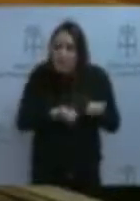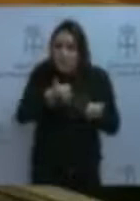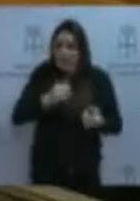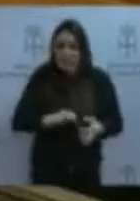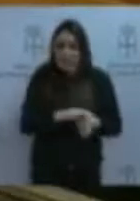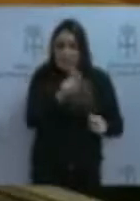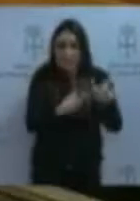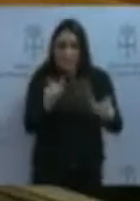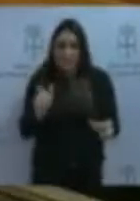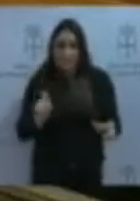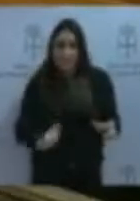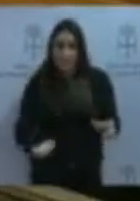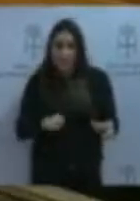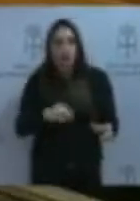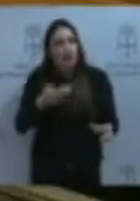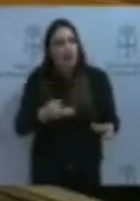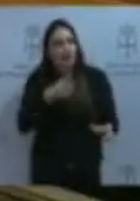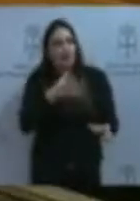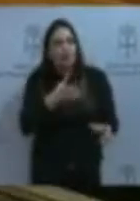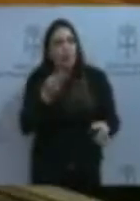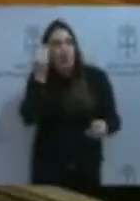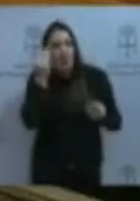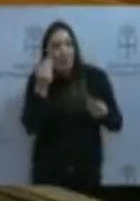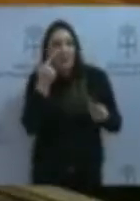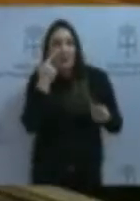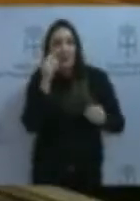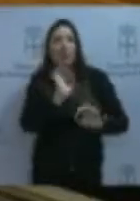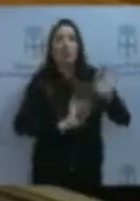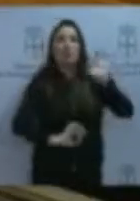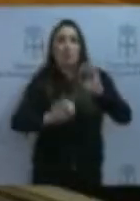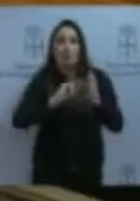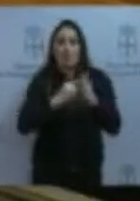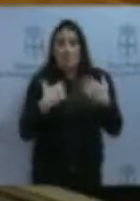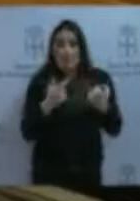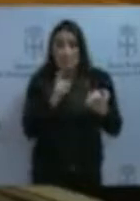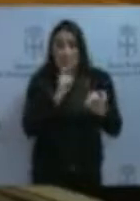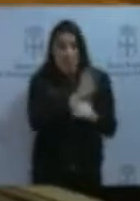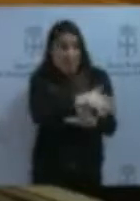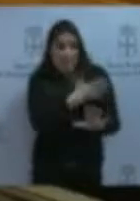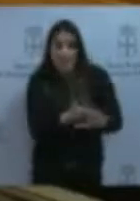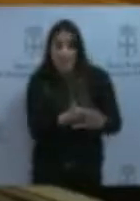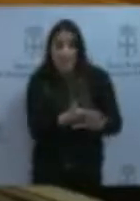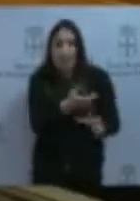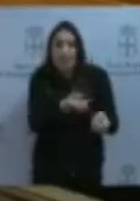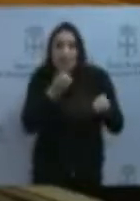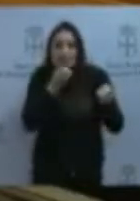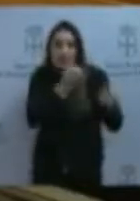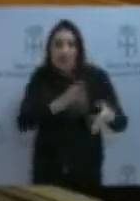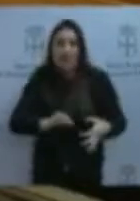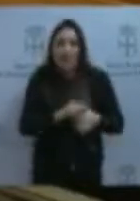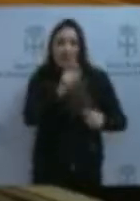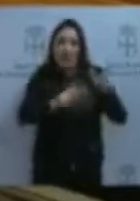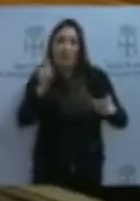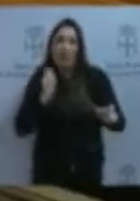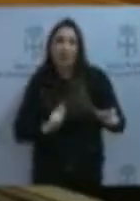ya es fundamental para hablar de la organización del sistema sanitario. Hasta ahora, esta información sobre la plantilla, qué plazas